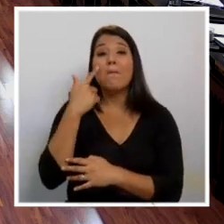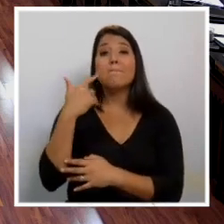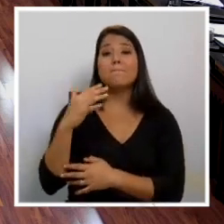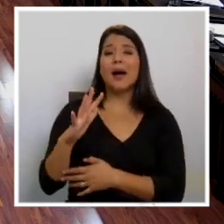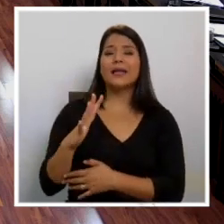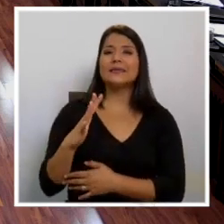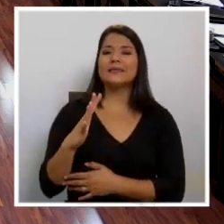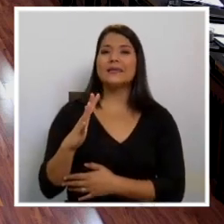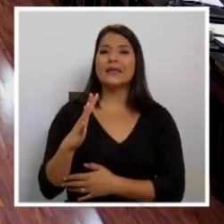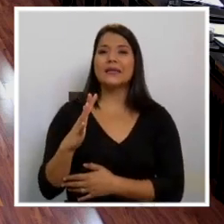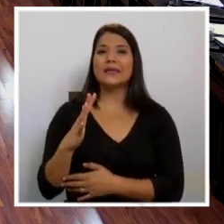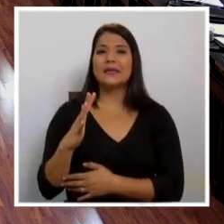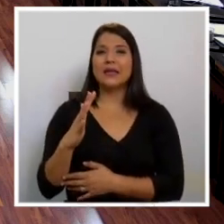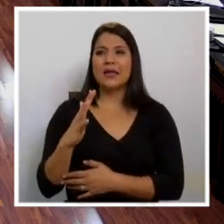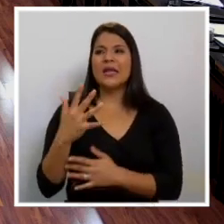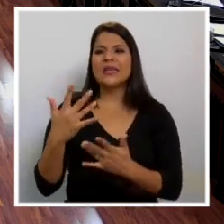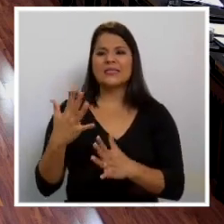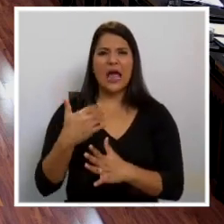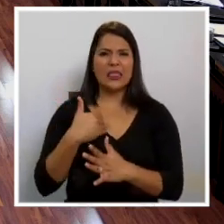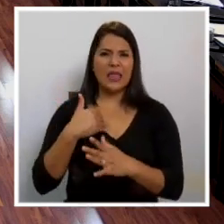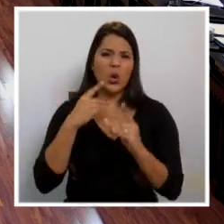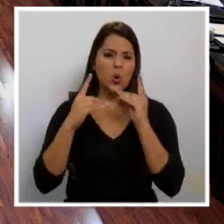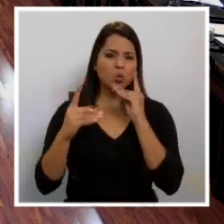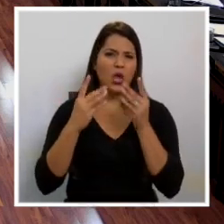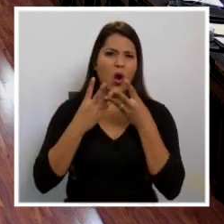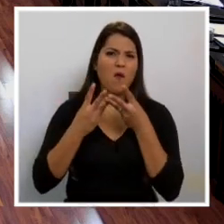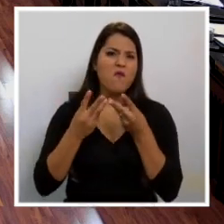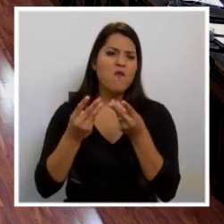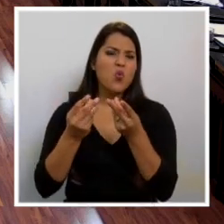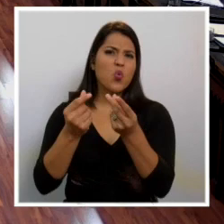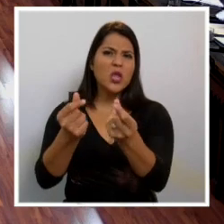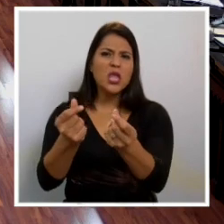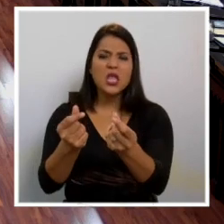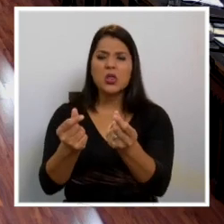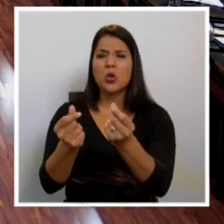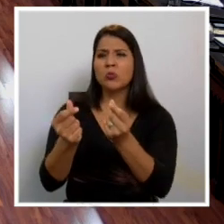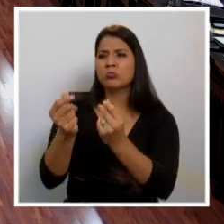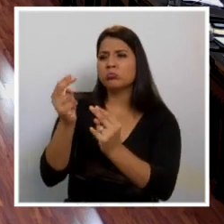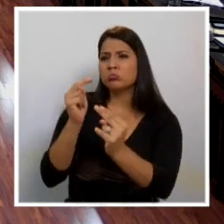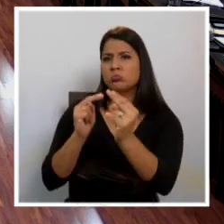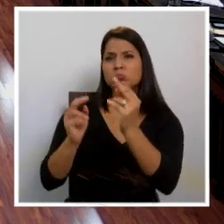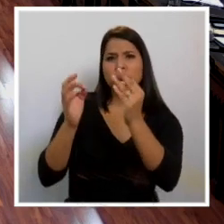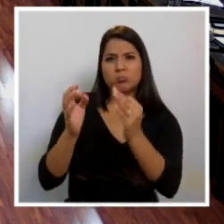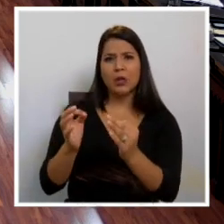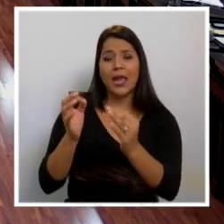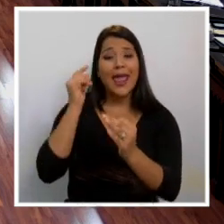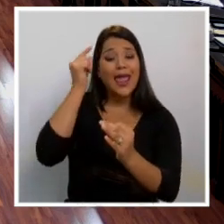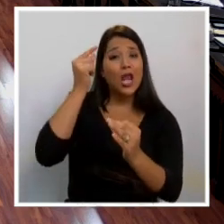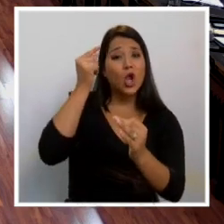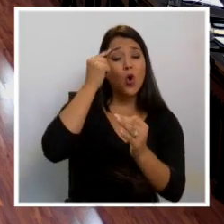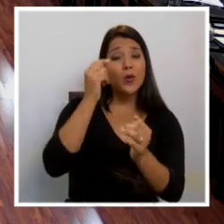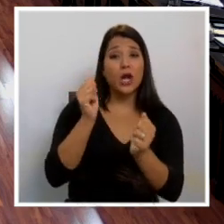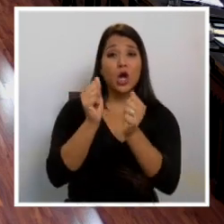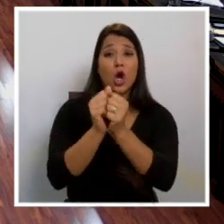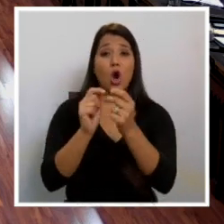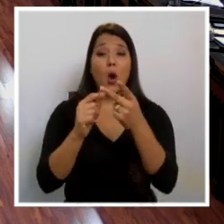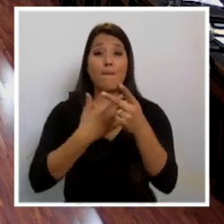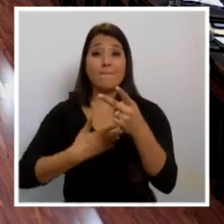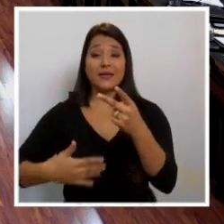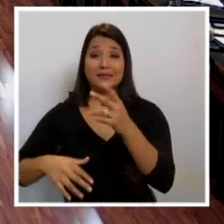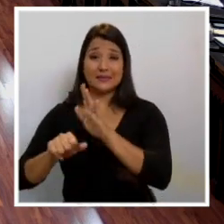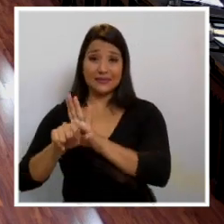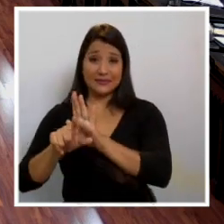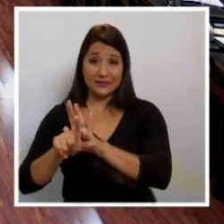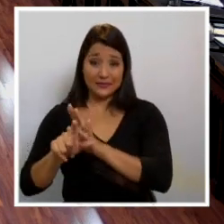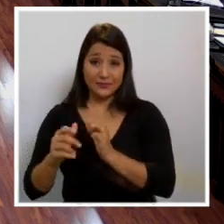existe un diálogo muy fluido y muy articulador entre el gobierno y el presidente de la Asamblea Legislativa, y sin